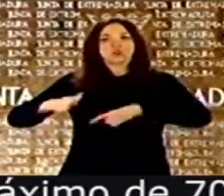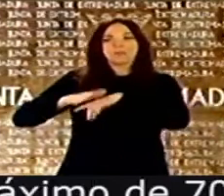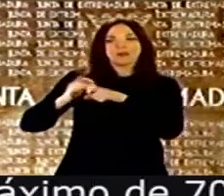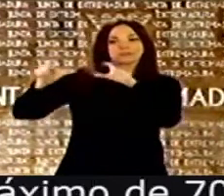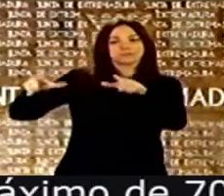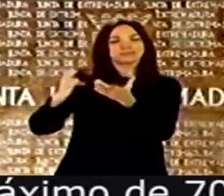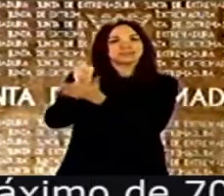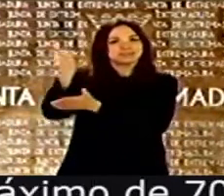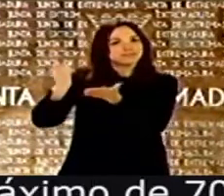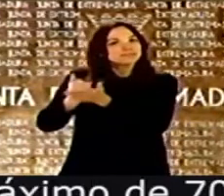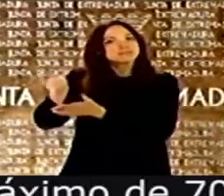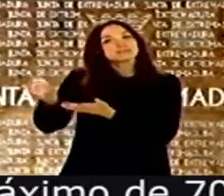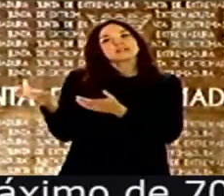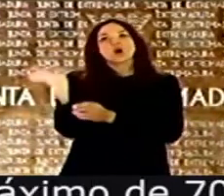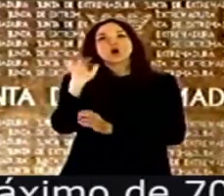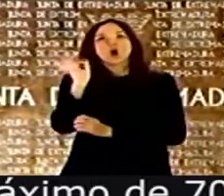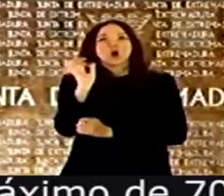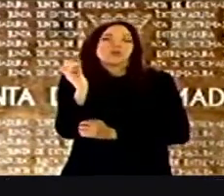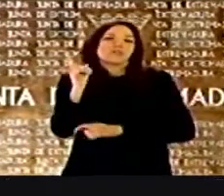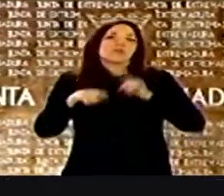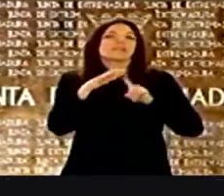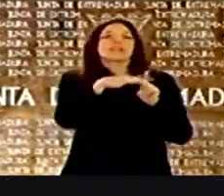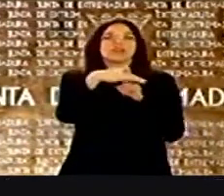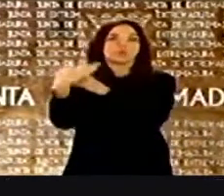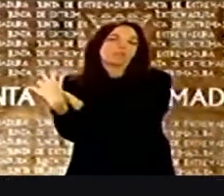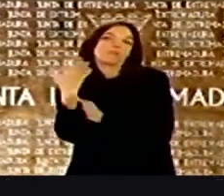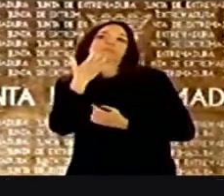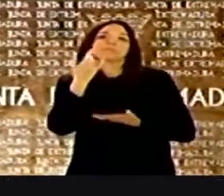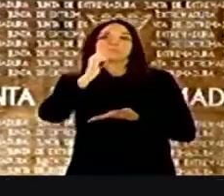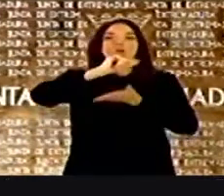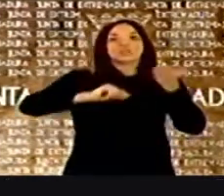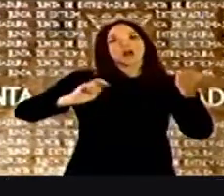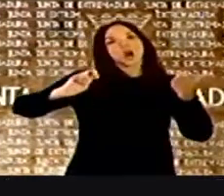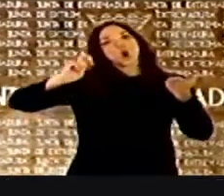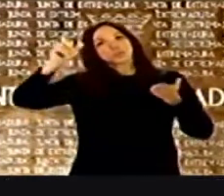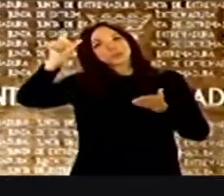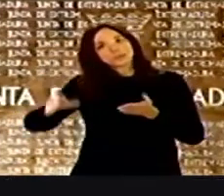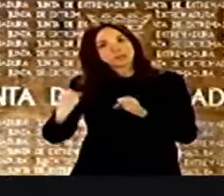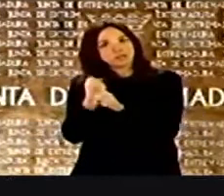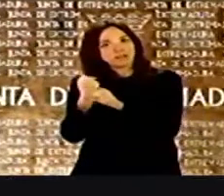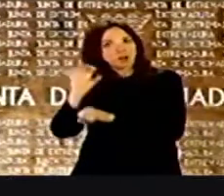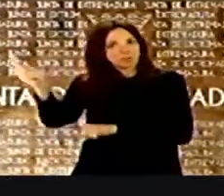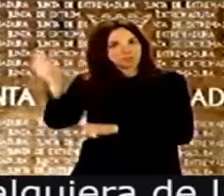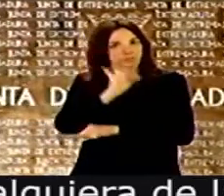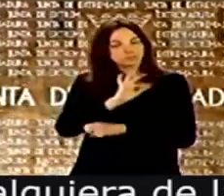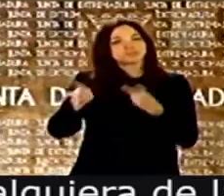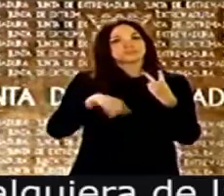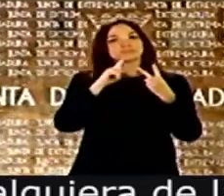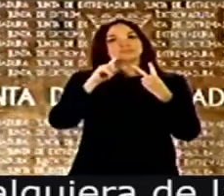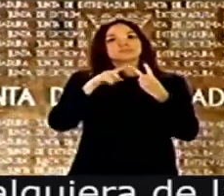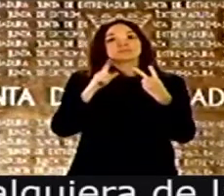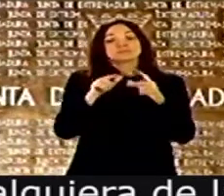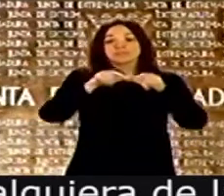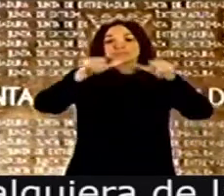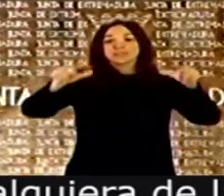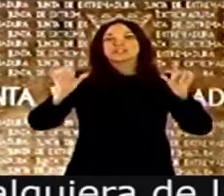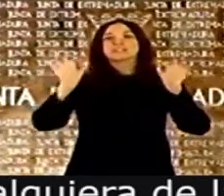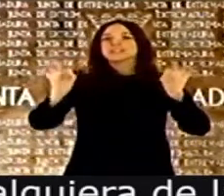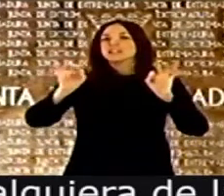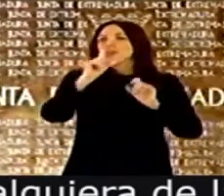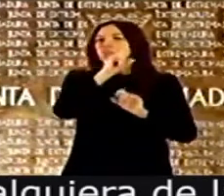cualquiera de las siguientes circunstancias: contrataciones adicionales de trabajadores, la totalidad de la explotación sea de producción ecológica,